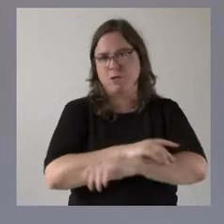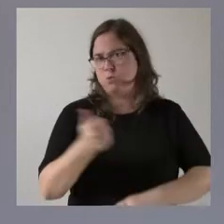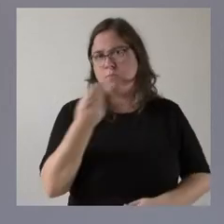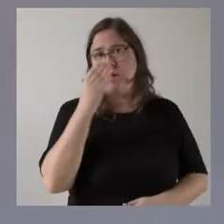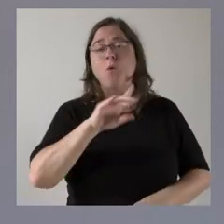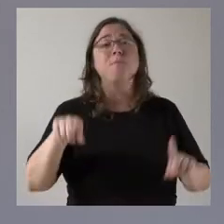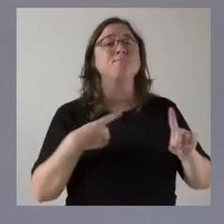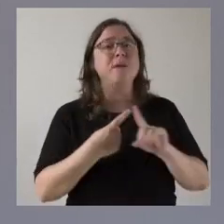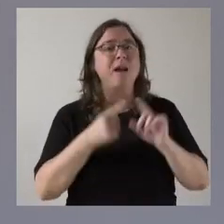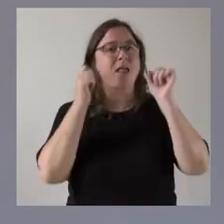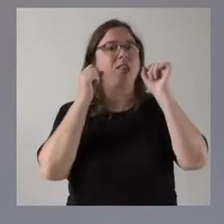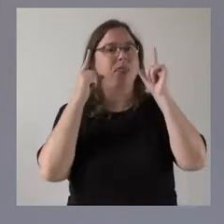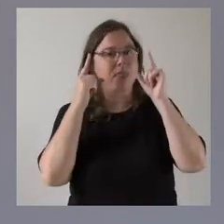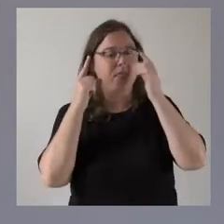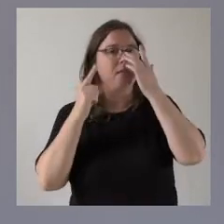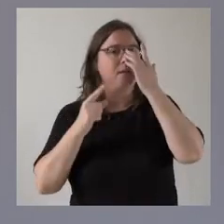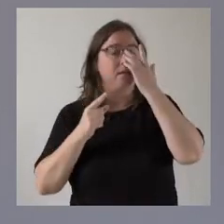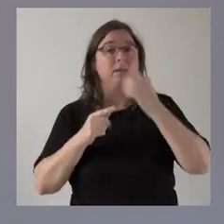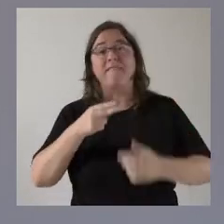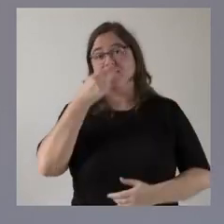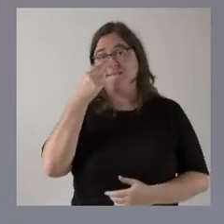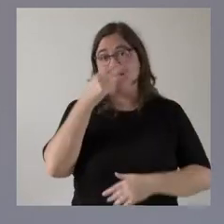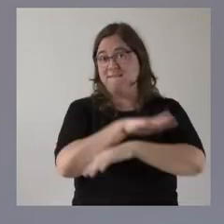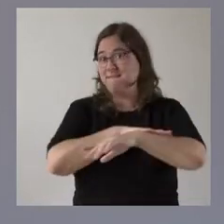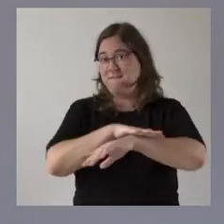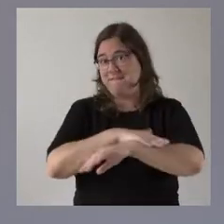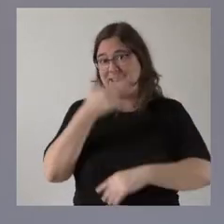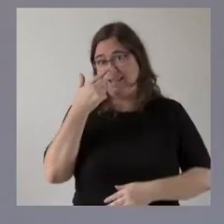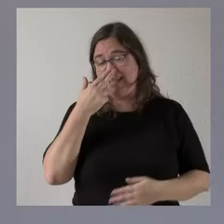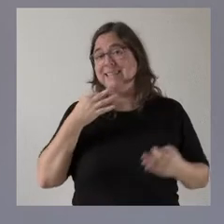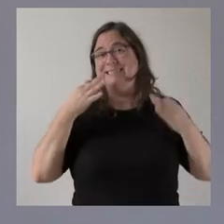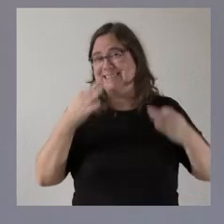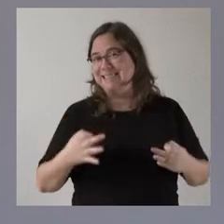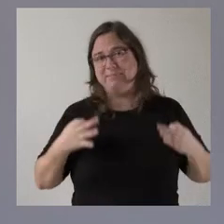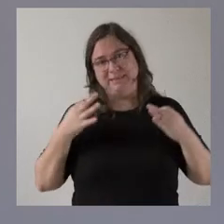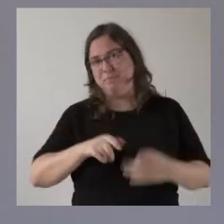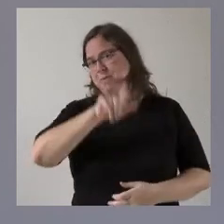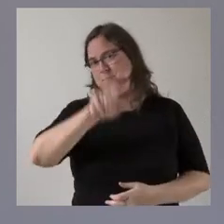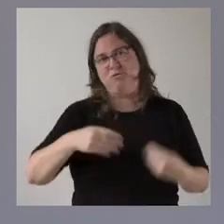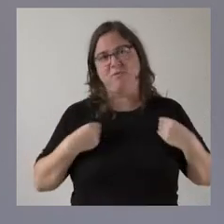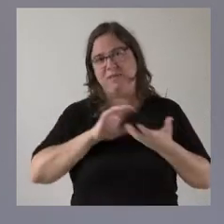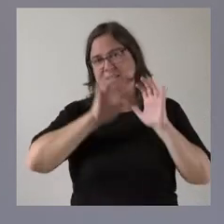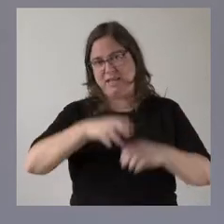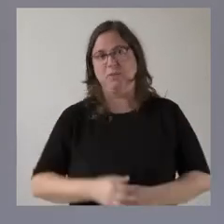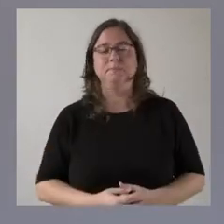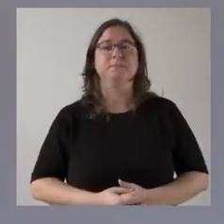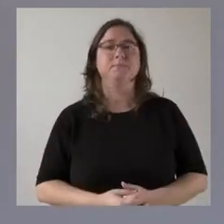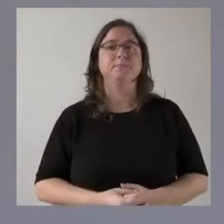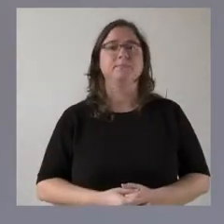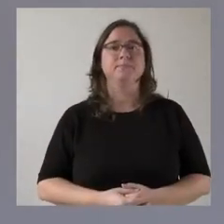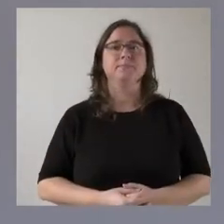ser conscientes que por encima del interés del gobierno de Castilla y león estar siempre el interés de las personas de Castilla y León